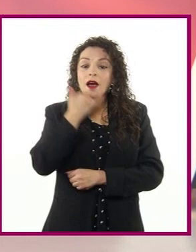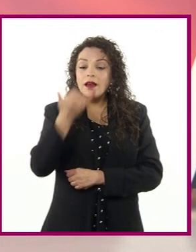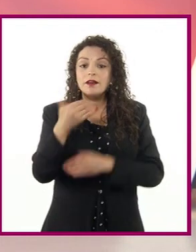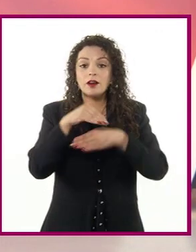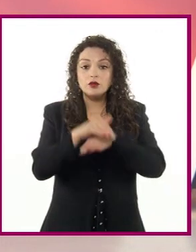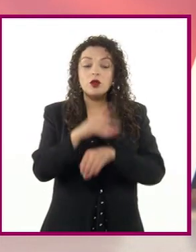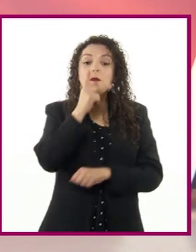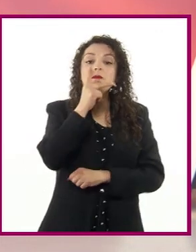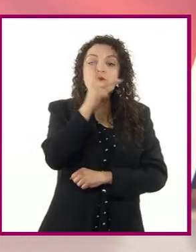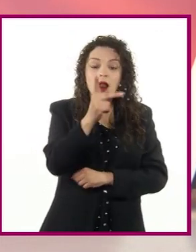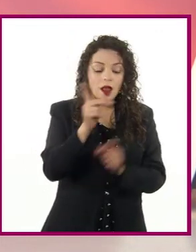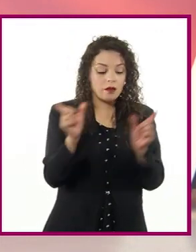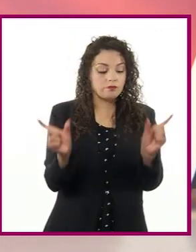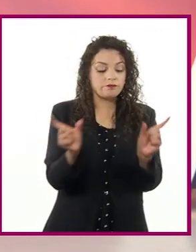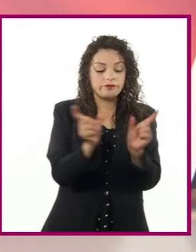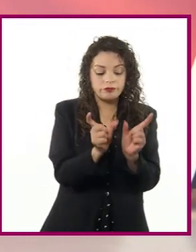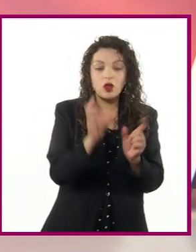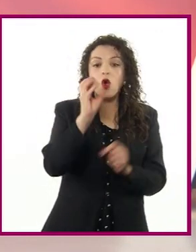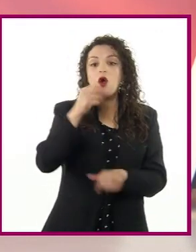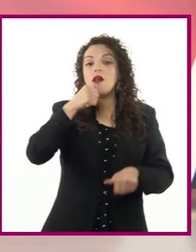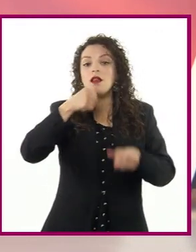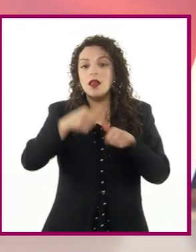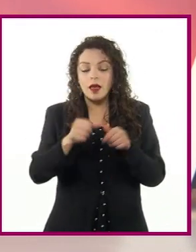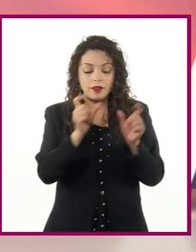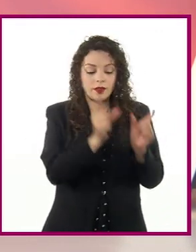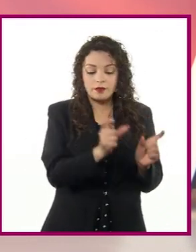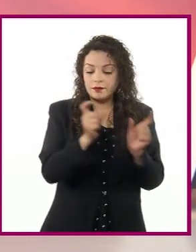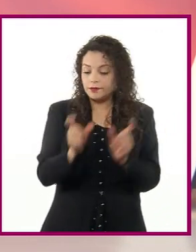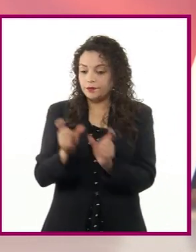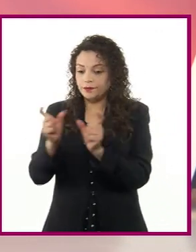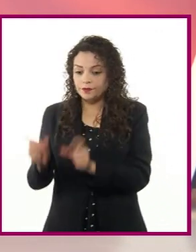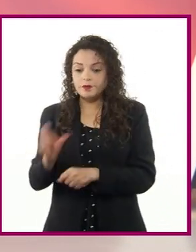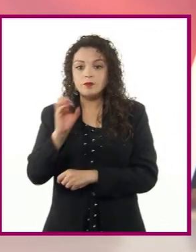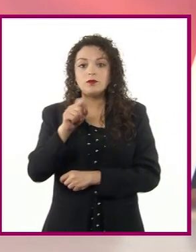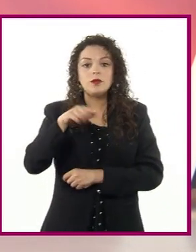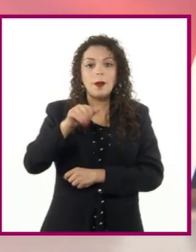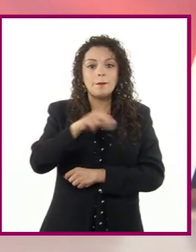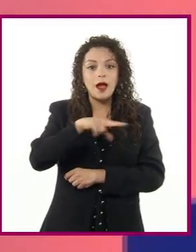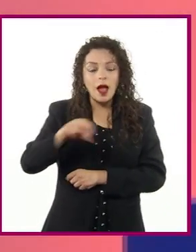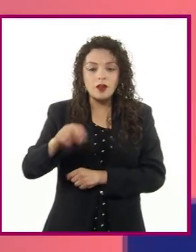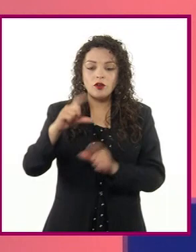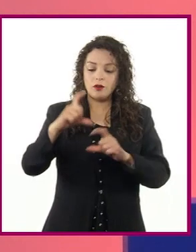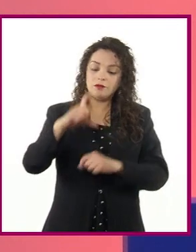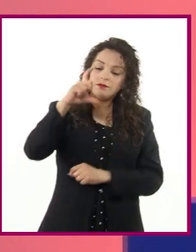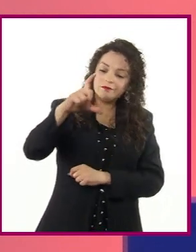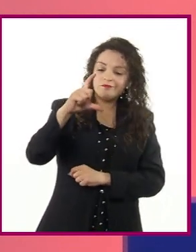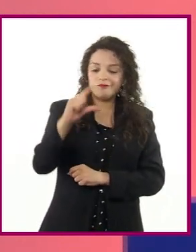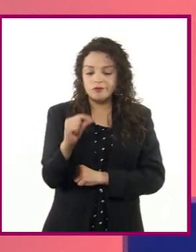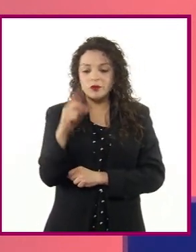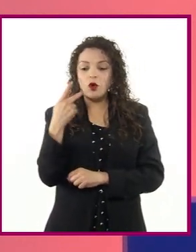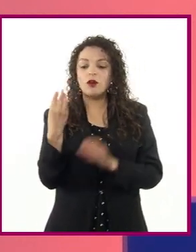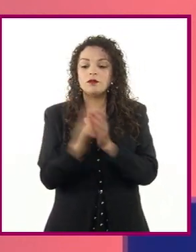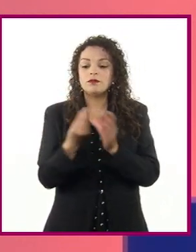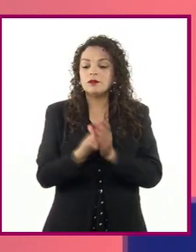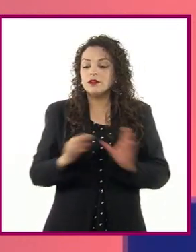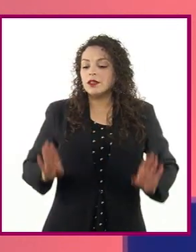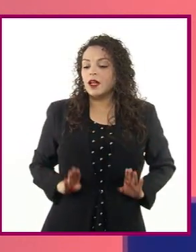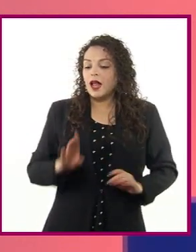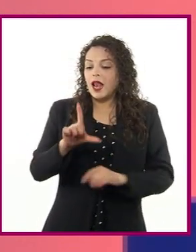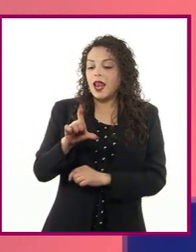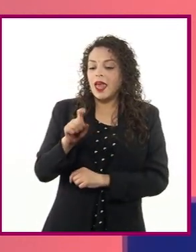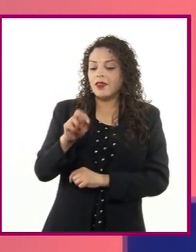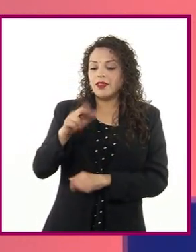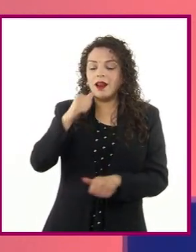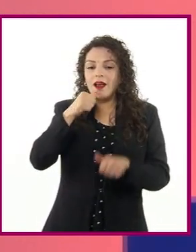entre palabras o letras, también en interlineados y tamaño o tipo de letras. Ahora, con respecto al maquetado, te